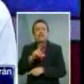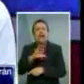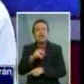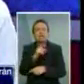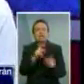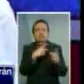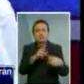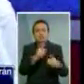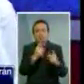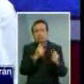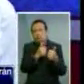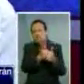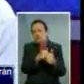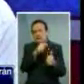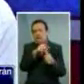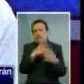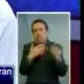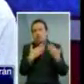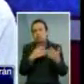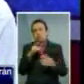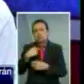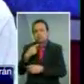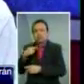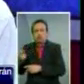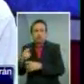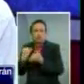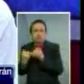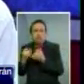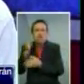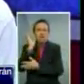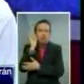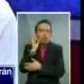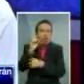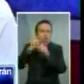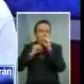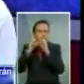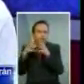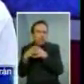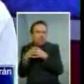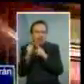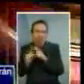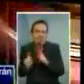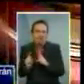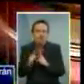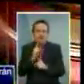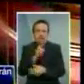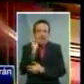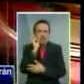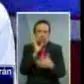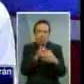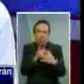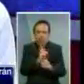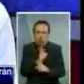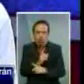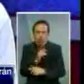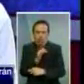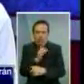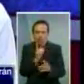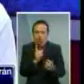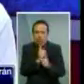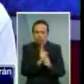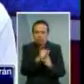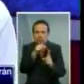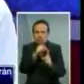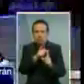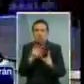amigos, para comunicar la decisión que nos está tomando, que eso es muy distinto a una reunión política con un objetivo diferente. ¿Pero se reunió con él? No se reunió con él. Y no